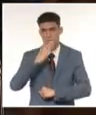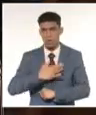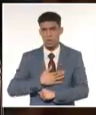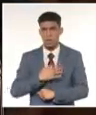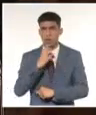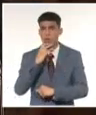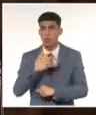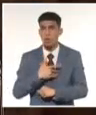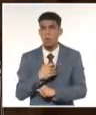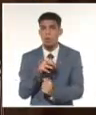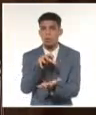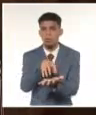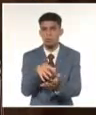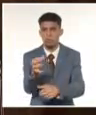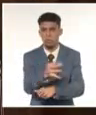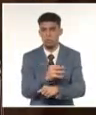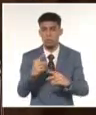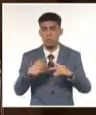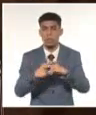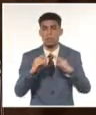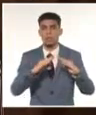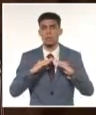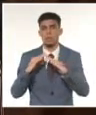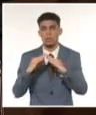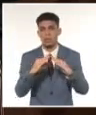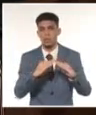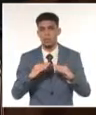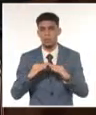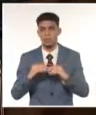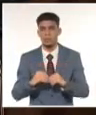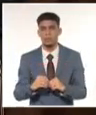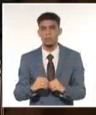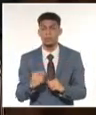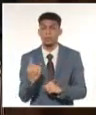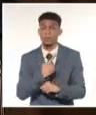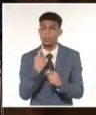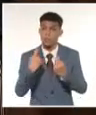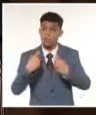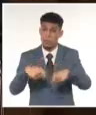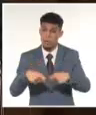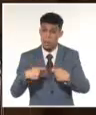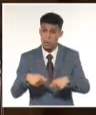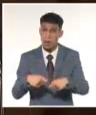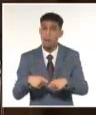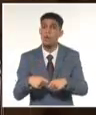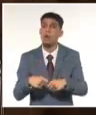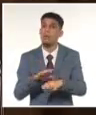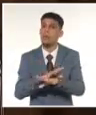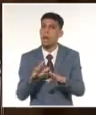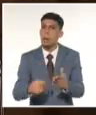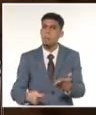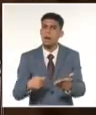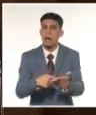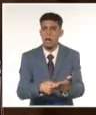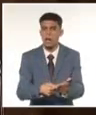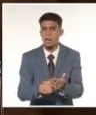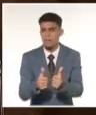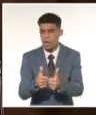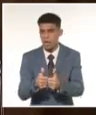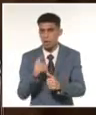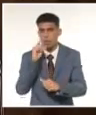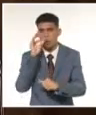ámbito local y comunitario. Debemos disminuir el endeudamiento, avanzar en la estabilización